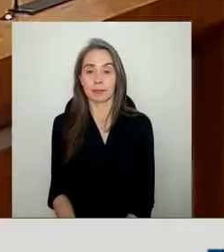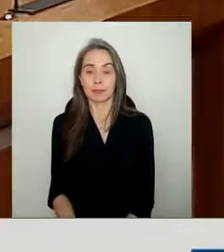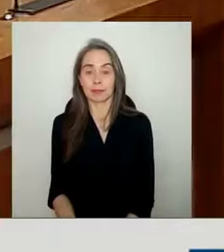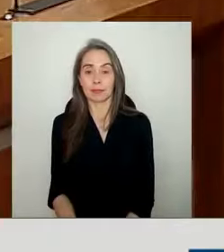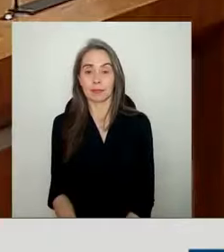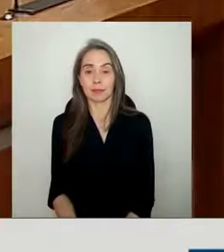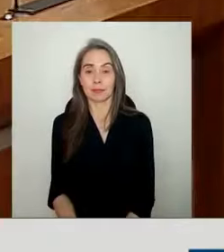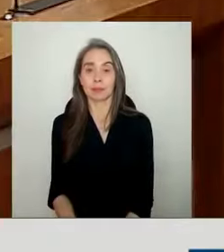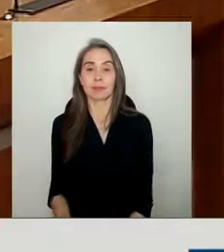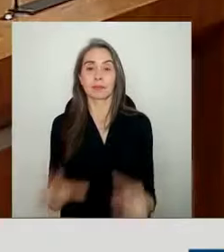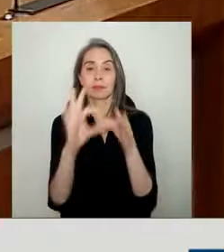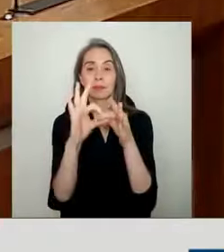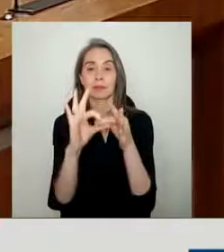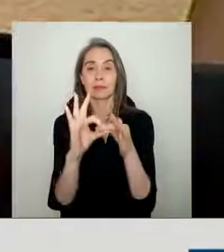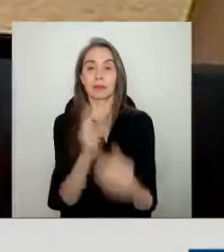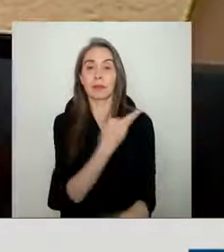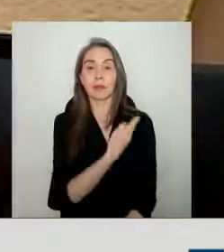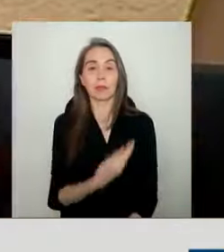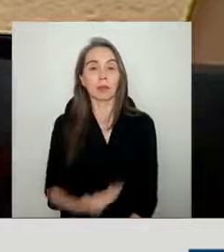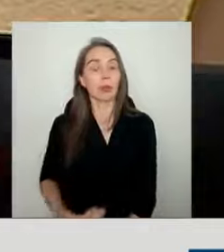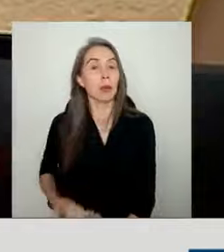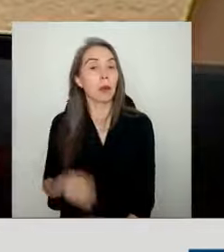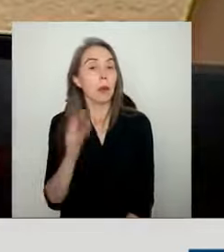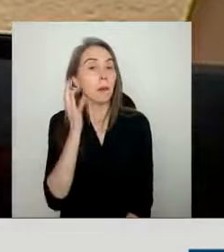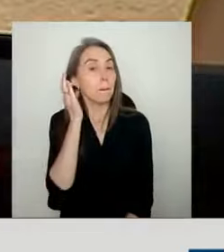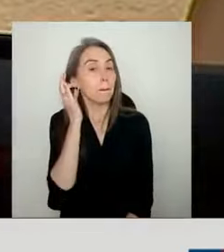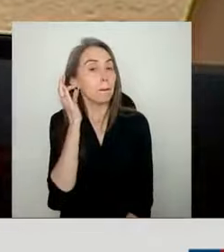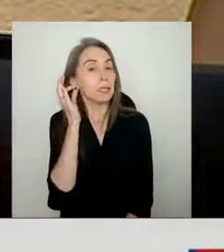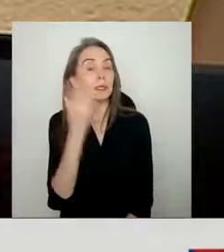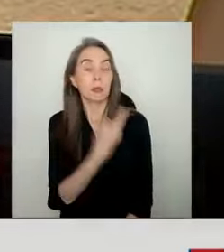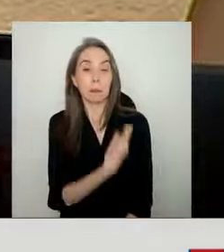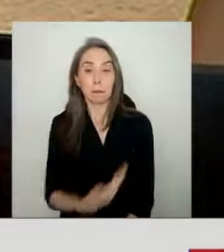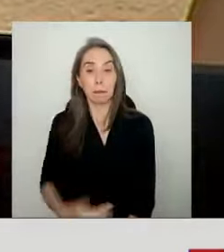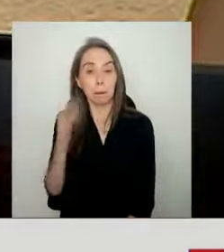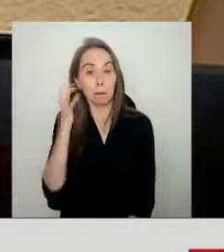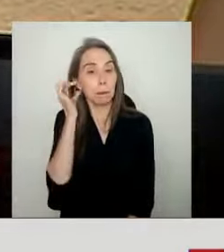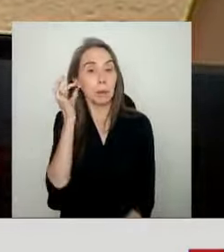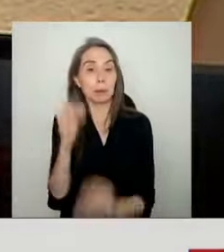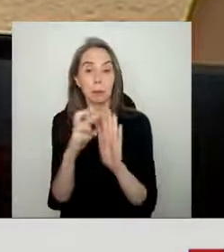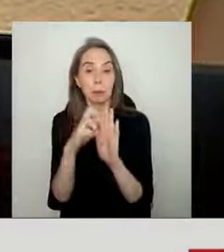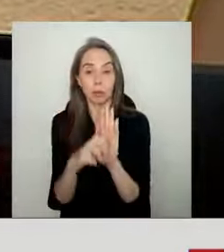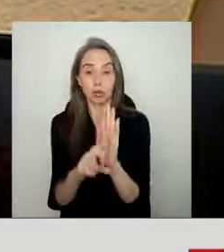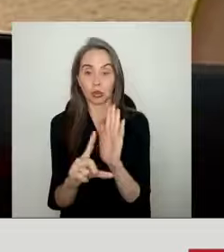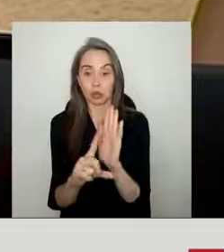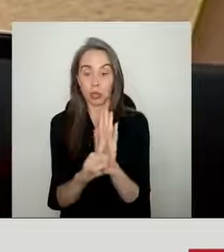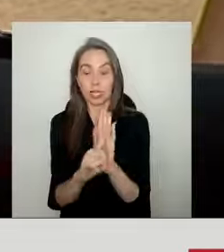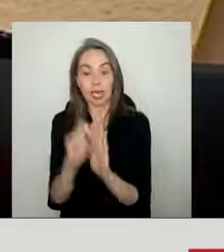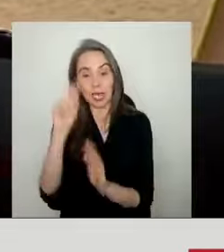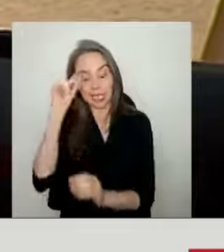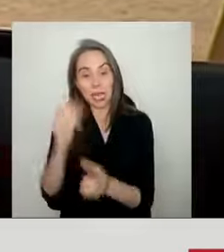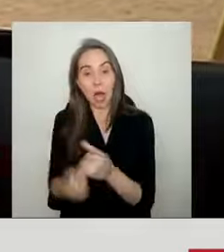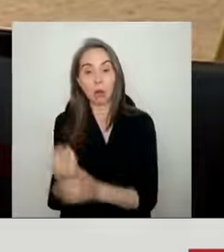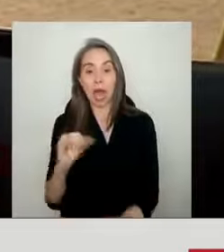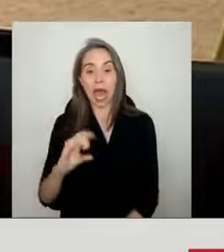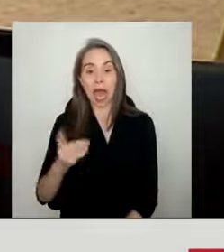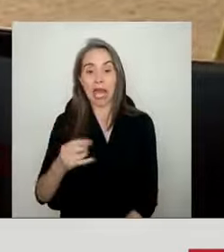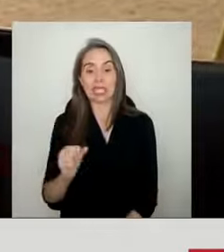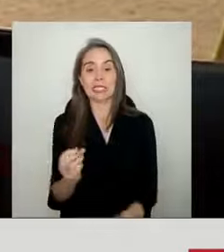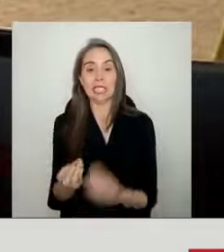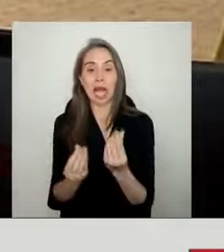Gracias presidenta presidenta este proyecto de ley que crea esta agencia para la calidad de las políticas